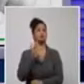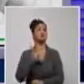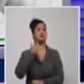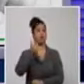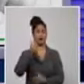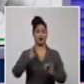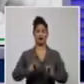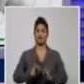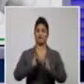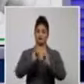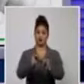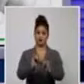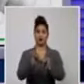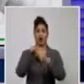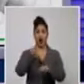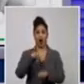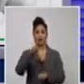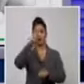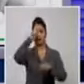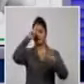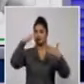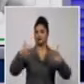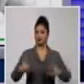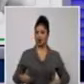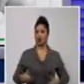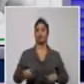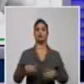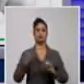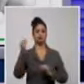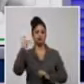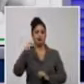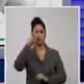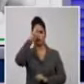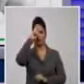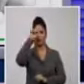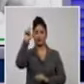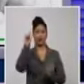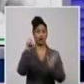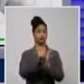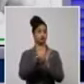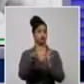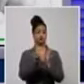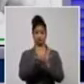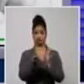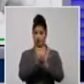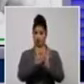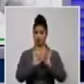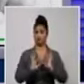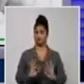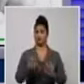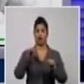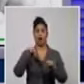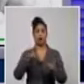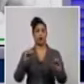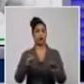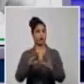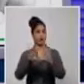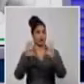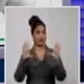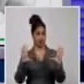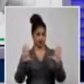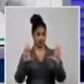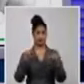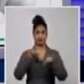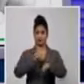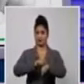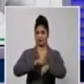salud tensa sus capacidades para enfrentar el nuevo rebrote. Nos acompañará en esta jornada en el primer momento